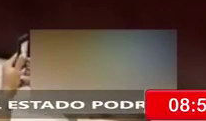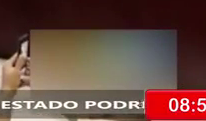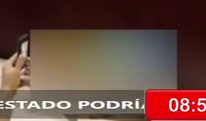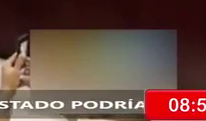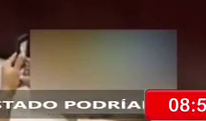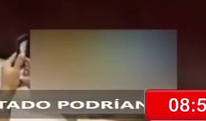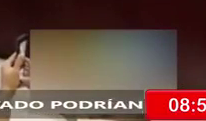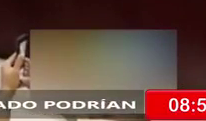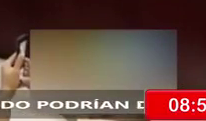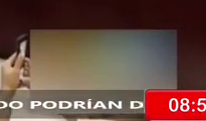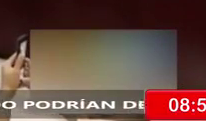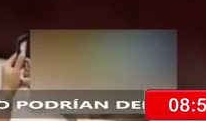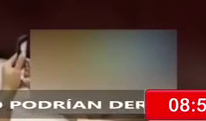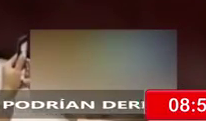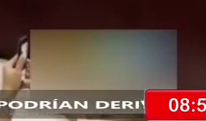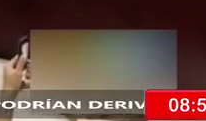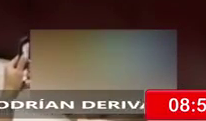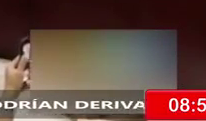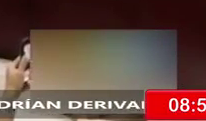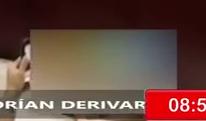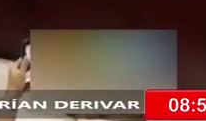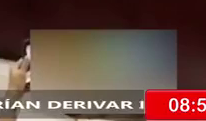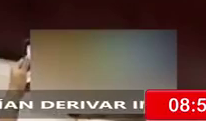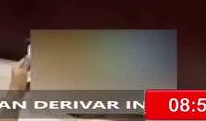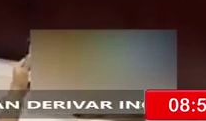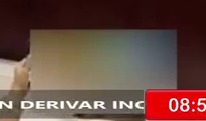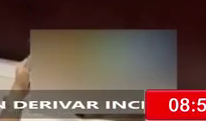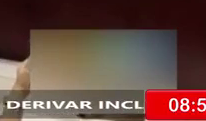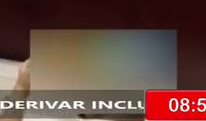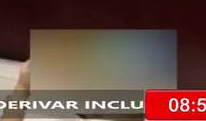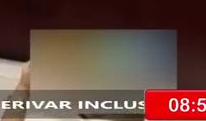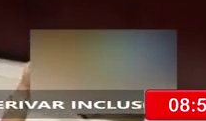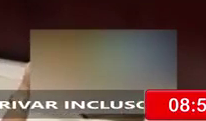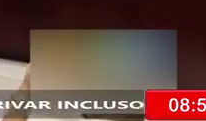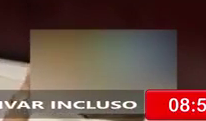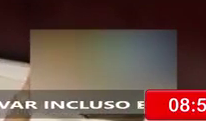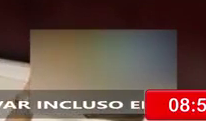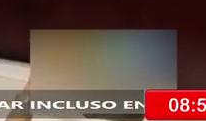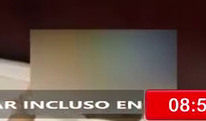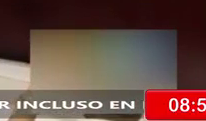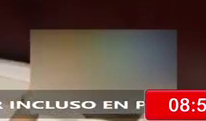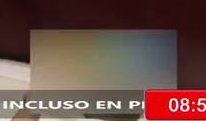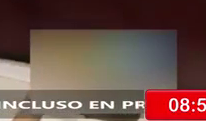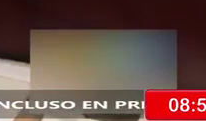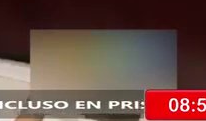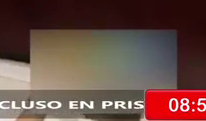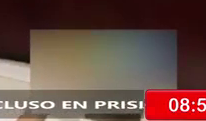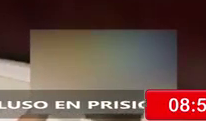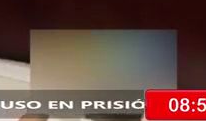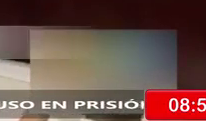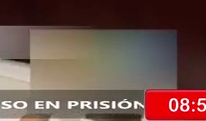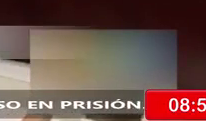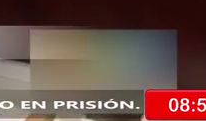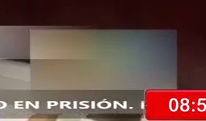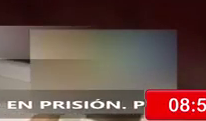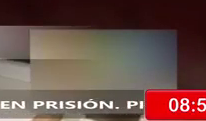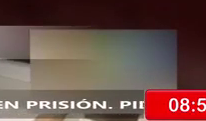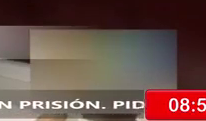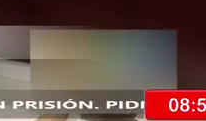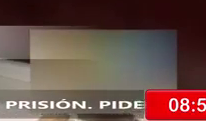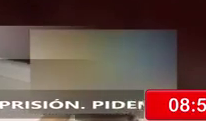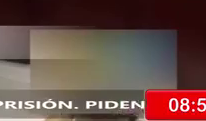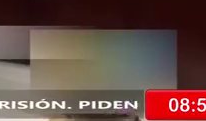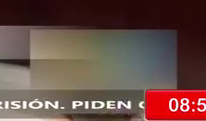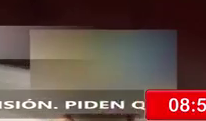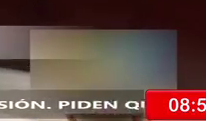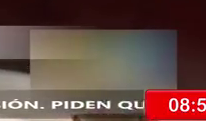la aprobación de la Ley de Participación Ciudadana de Quintana Roo, el 23 de marzo de 2018, se dio un plazo a los órganos de gobierno municipal